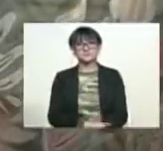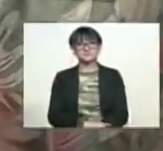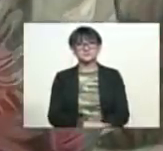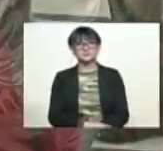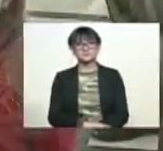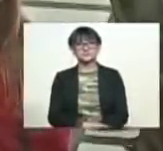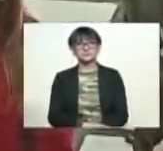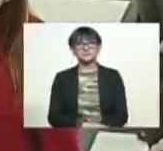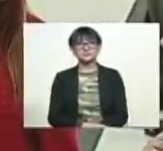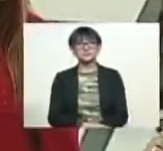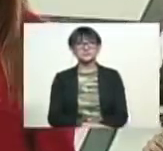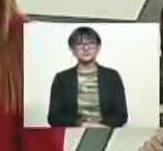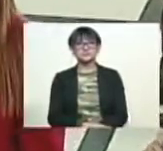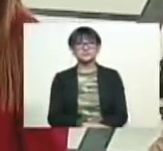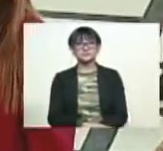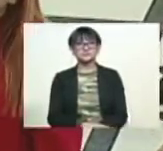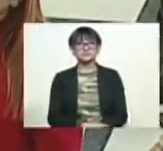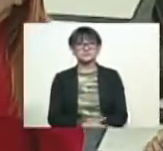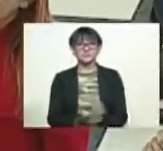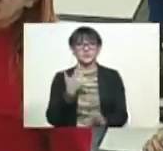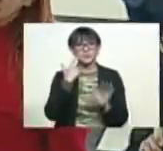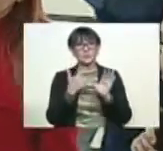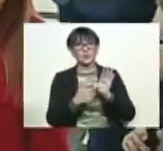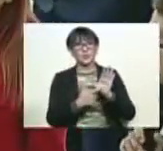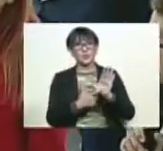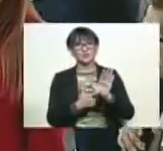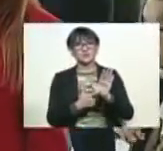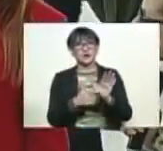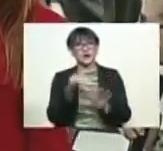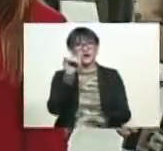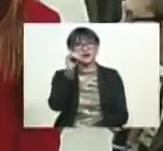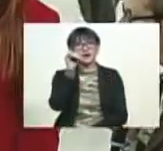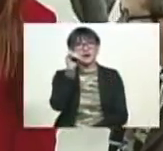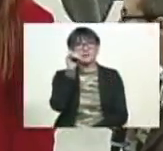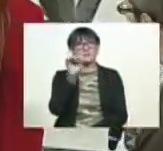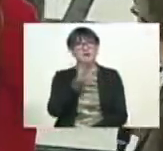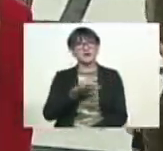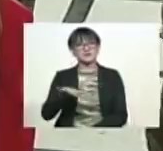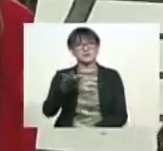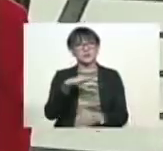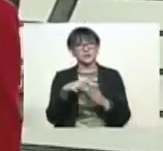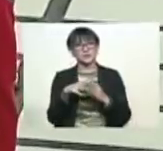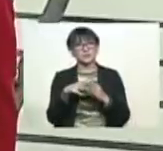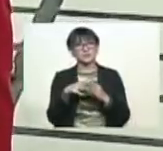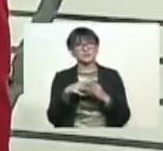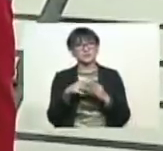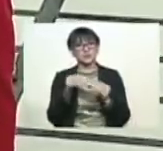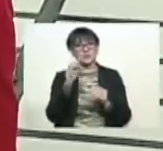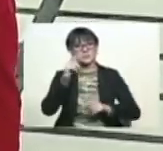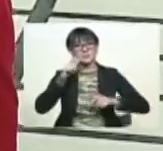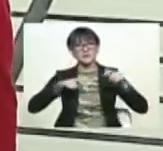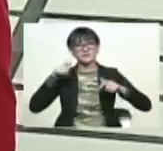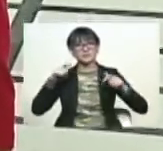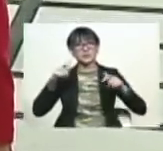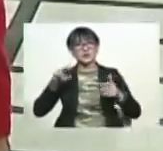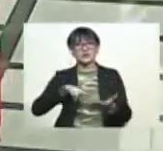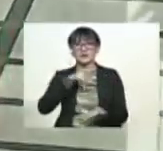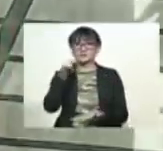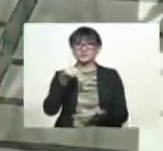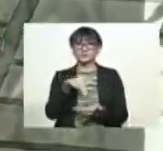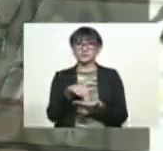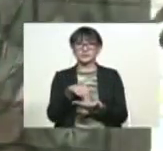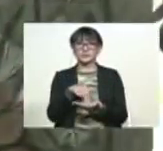proceso de... Pudiéramos mostrarlo en las cámaras a toda nuestra audiencia a nivel